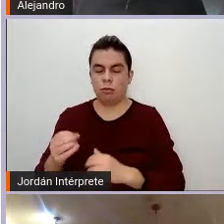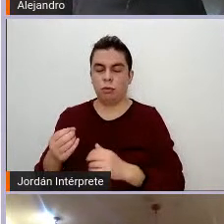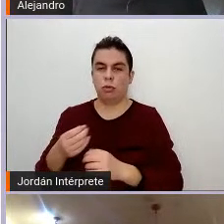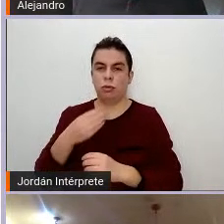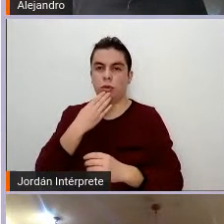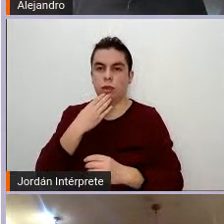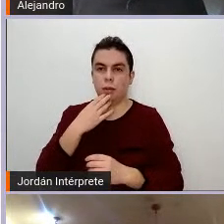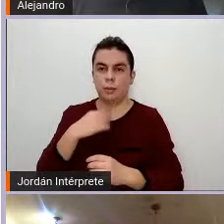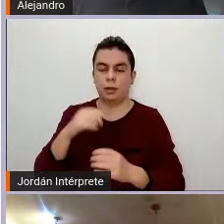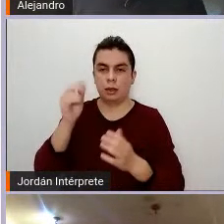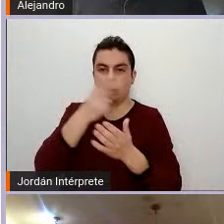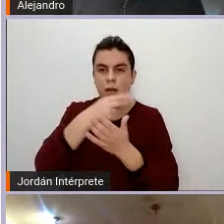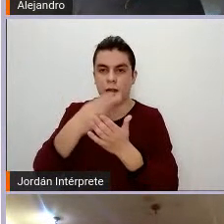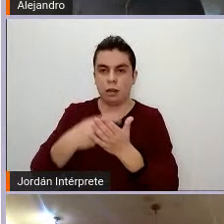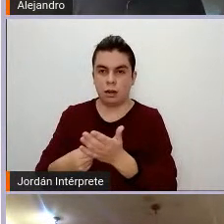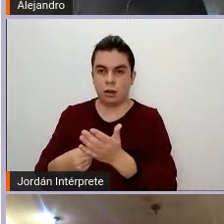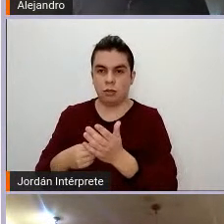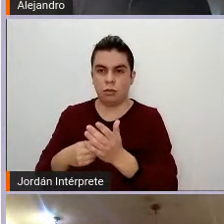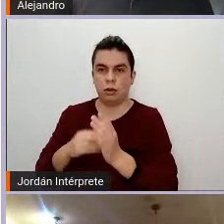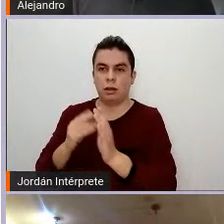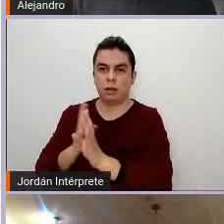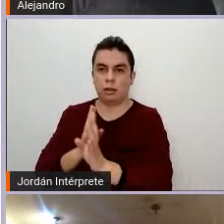Primero de Mayo en Moscú.